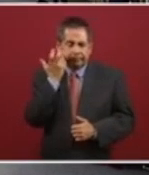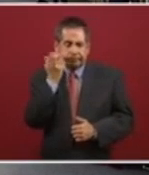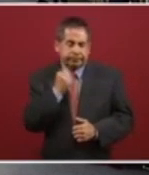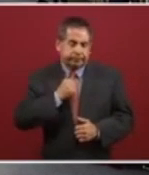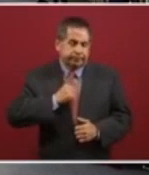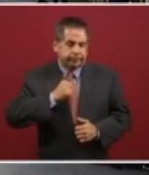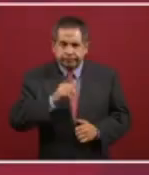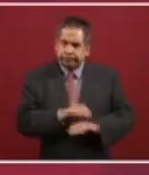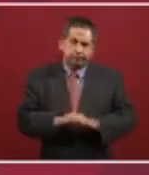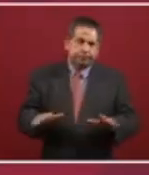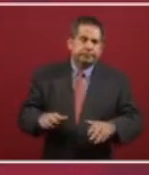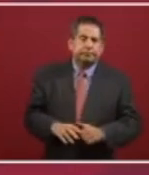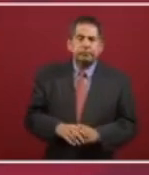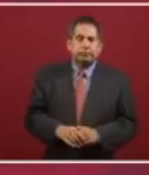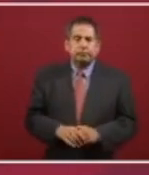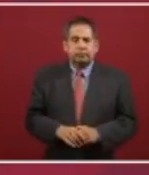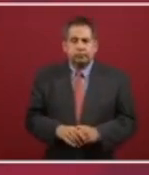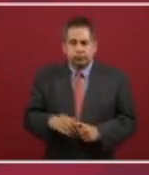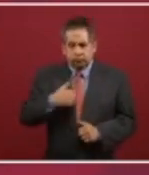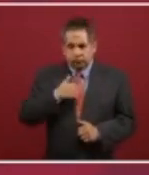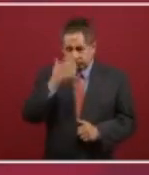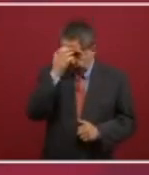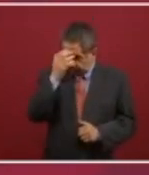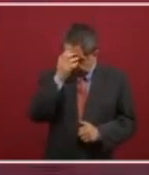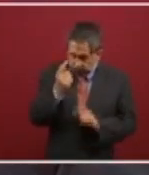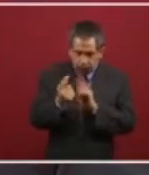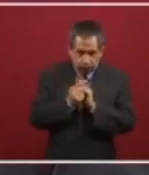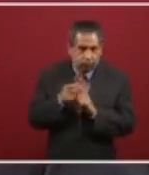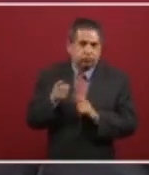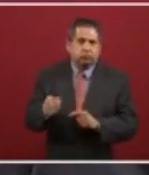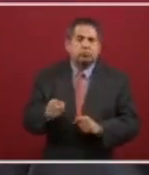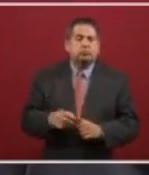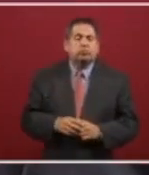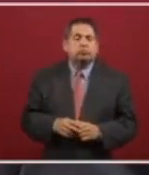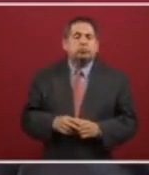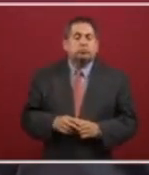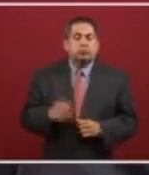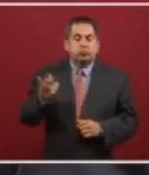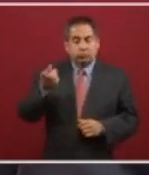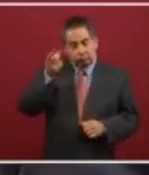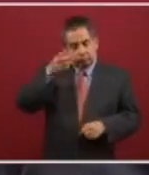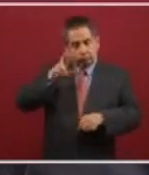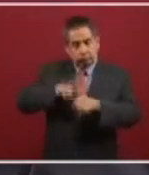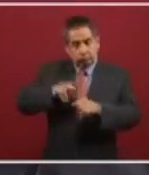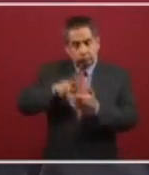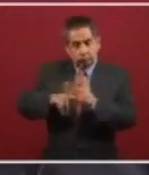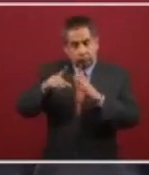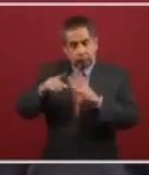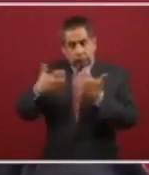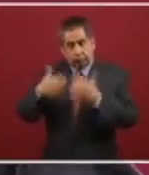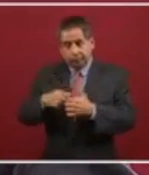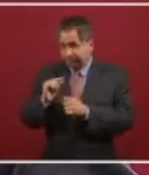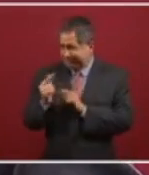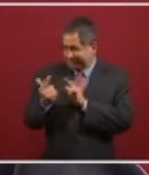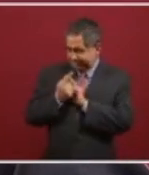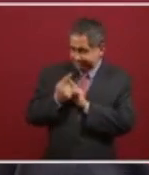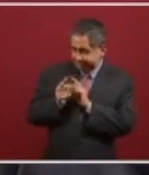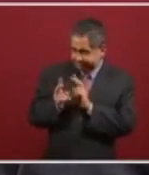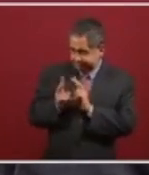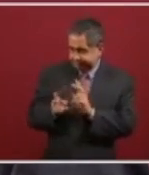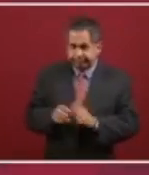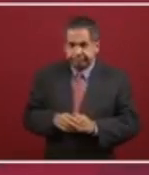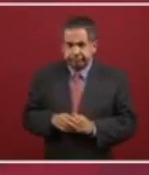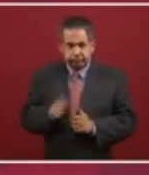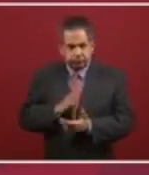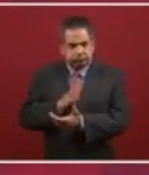influyentismos. Yo conocí a directivos de esa empresa ahora